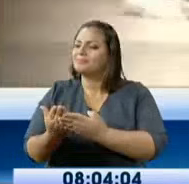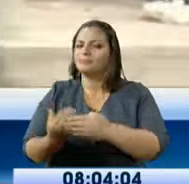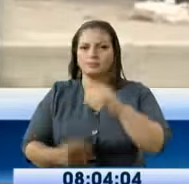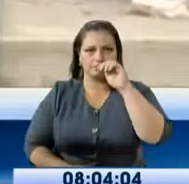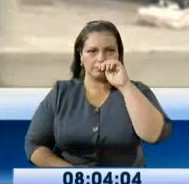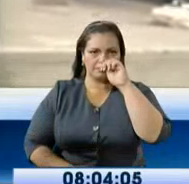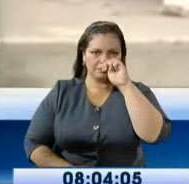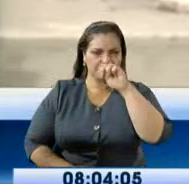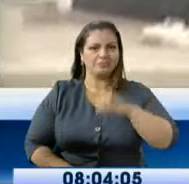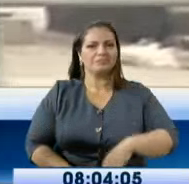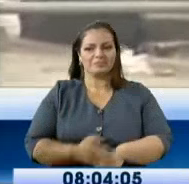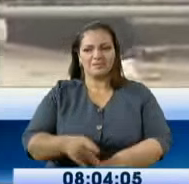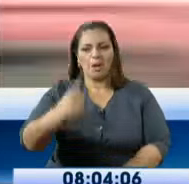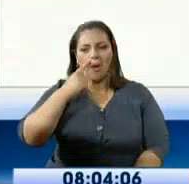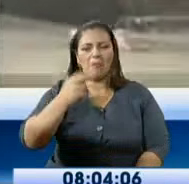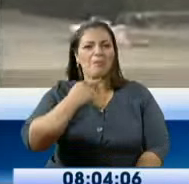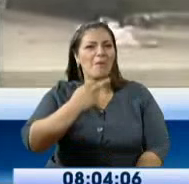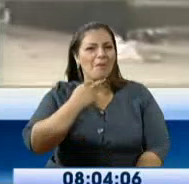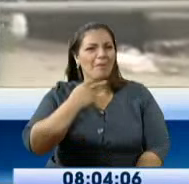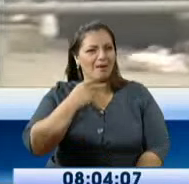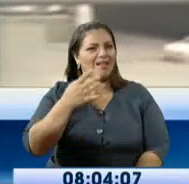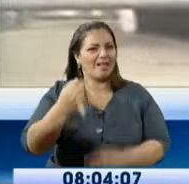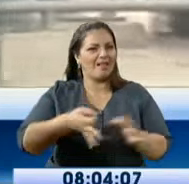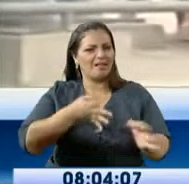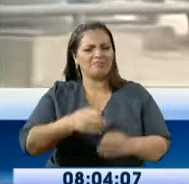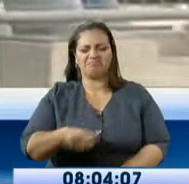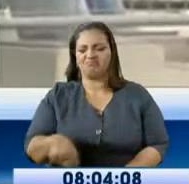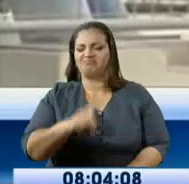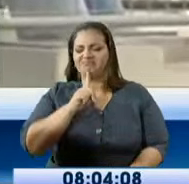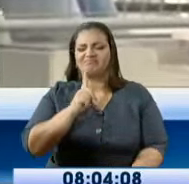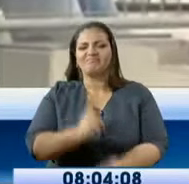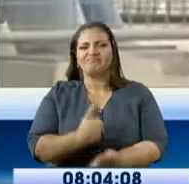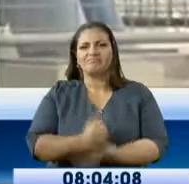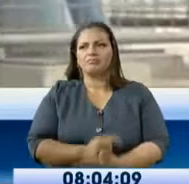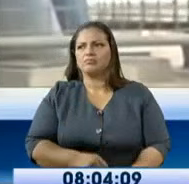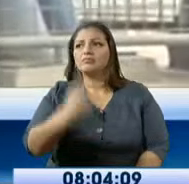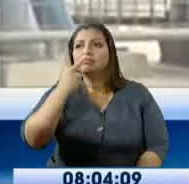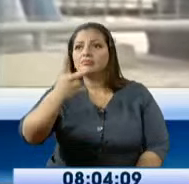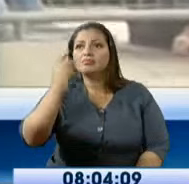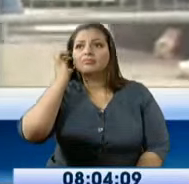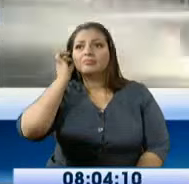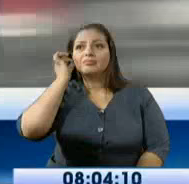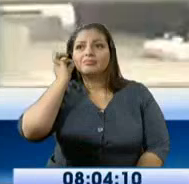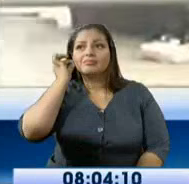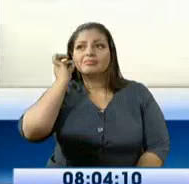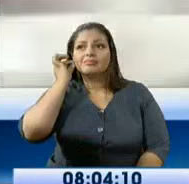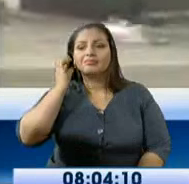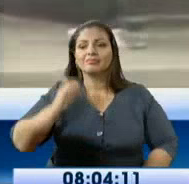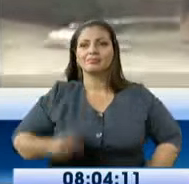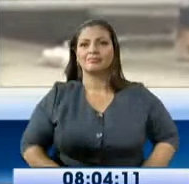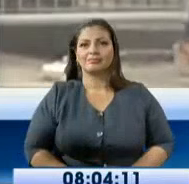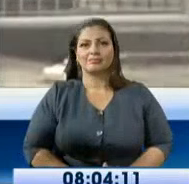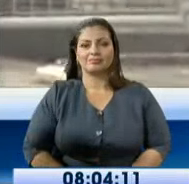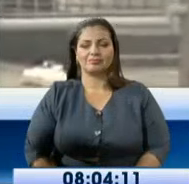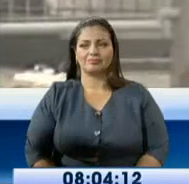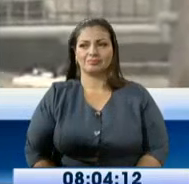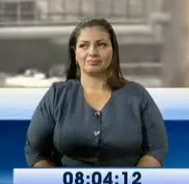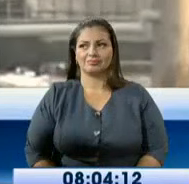lo que él dice es muy cierto. Ahí estamos viendo a mujeres, miren cómo acaba de treparse el joven, el